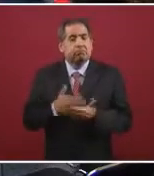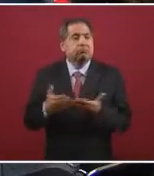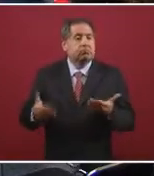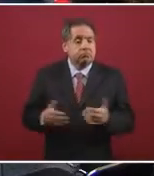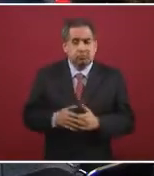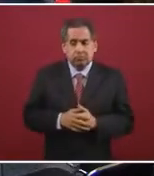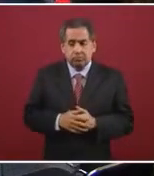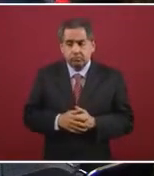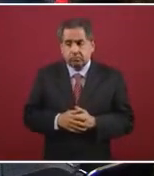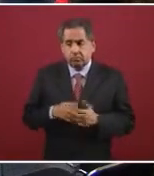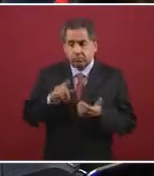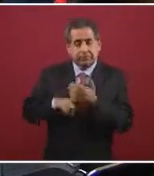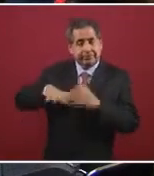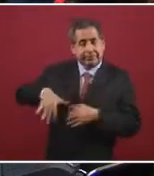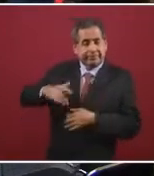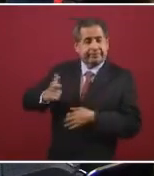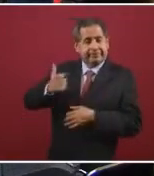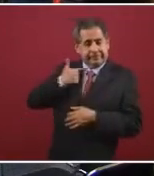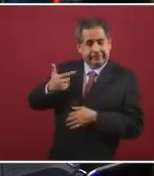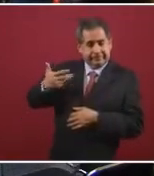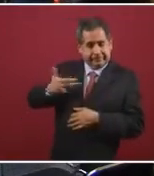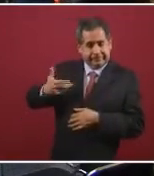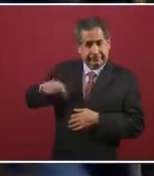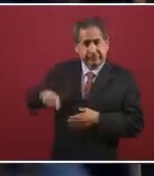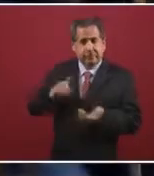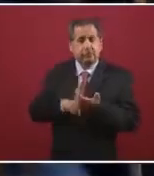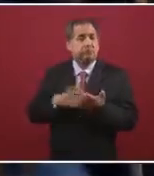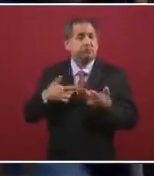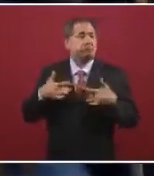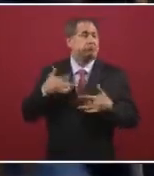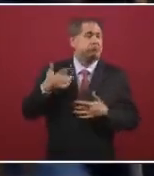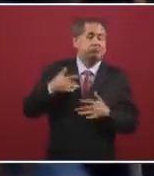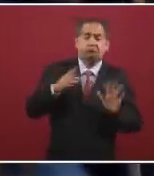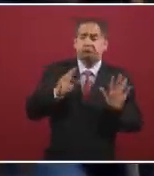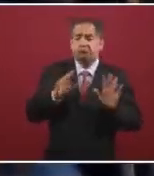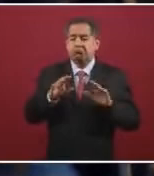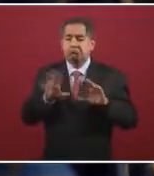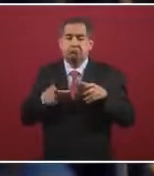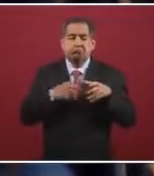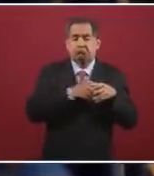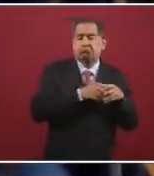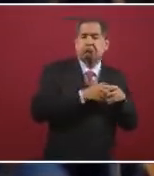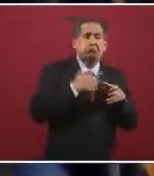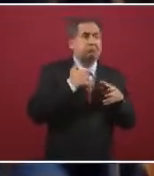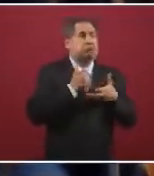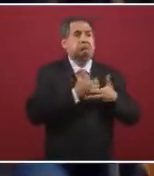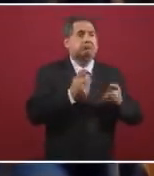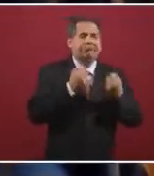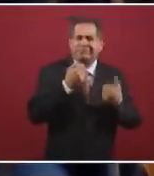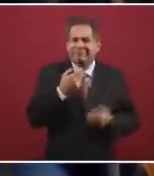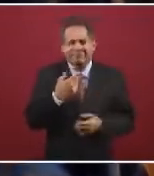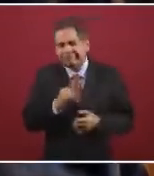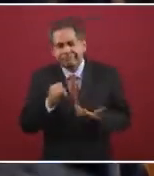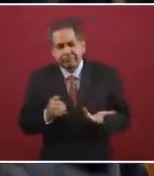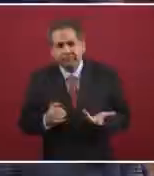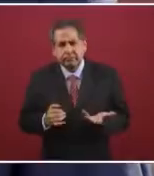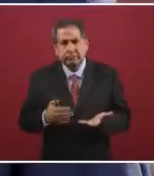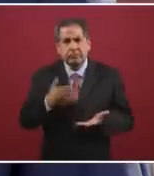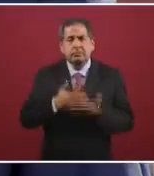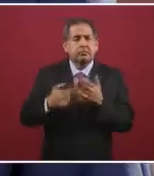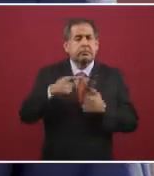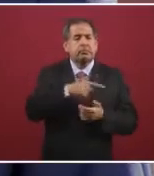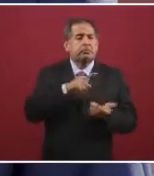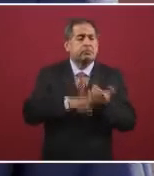Y los que antes hicieron todo esto, hoy se sienten mesías del pueblo, señor presidente de la República. Hoy se